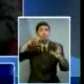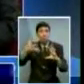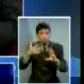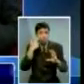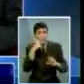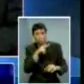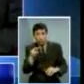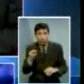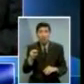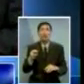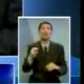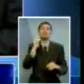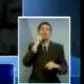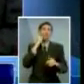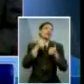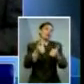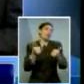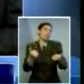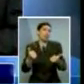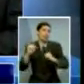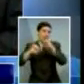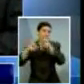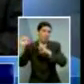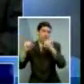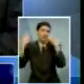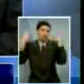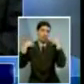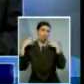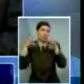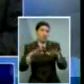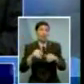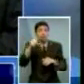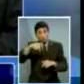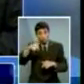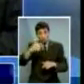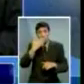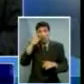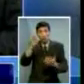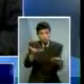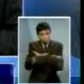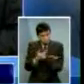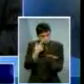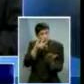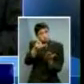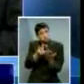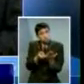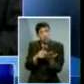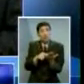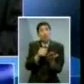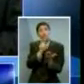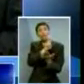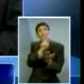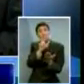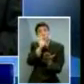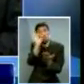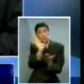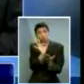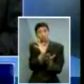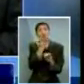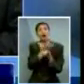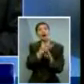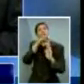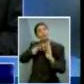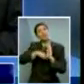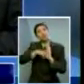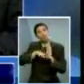la contraria. De una de las empresas que se presentó hoy día con la mejor oferta económica, por lo demás, ¿sí?, con un 22% de descuento